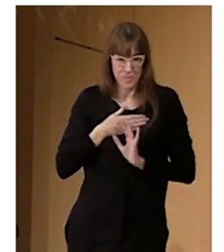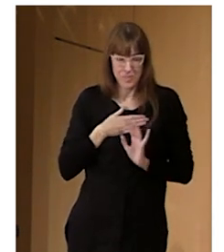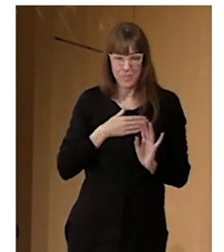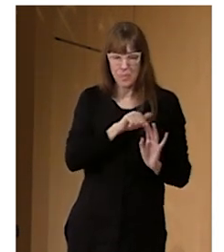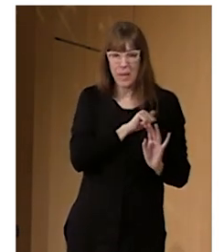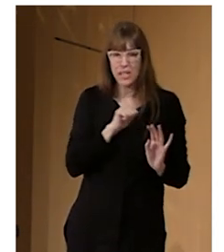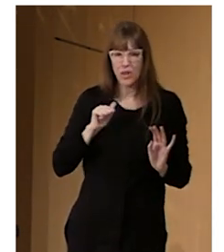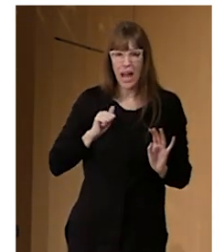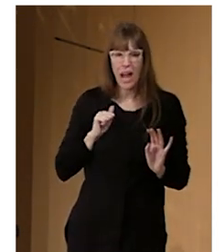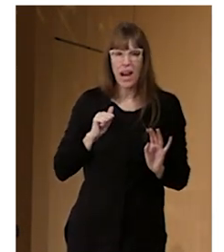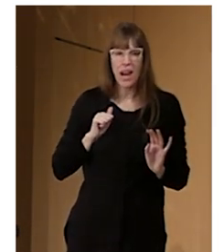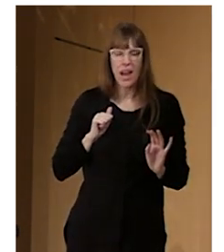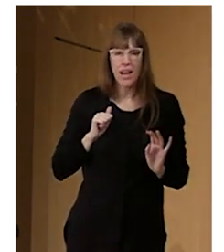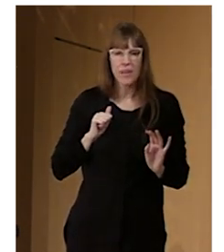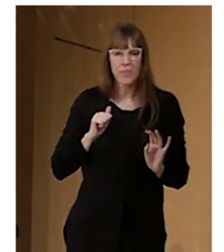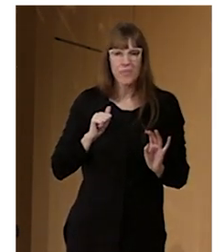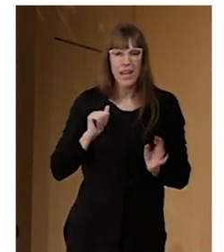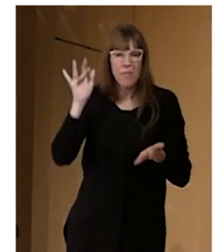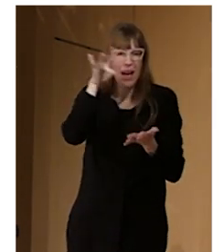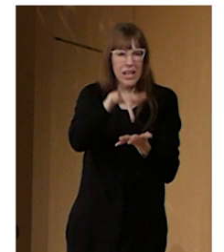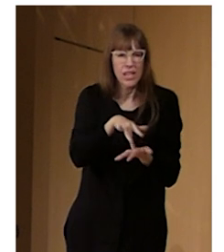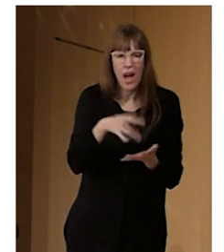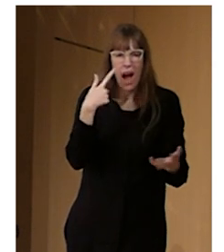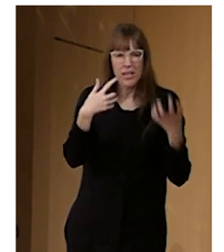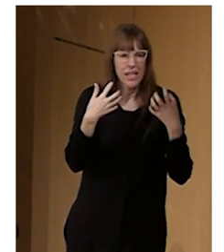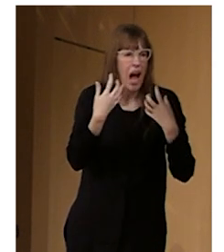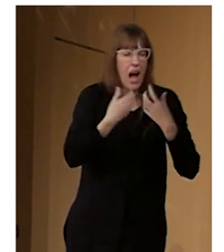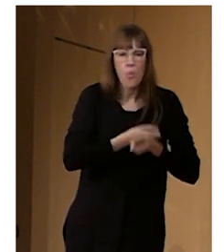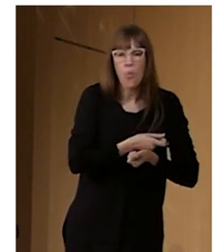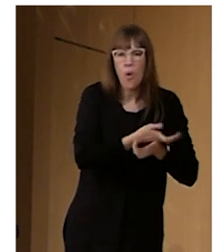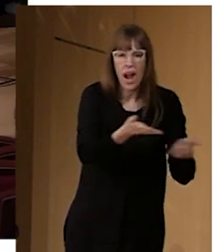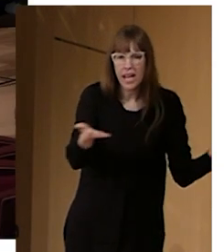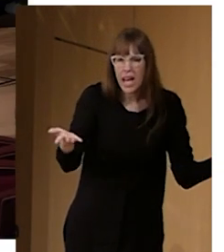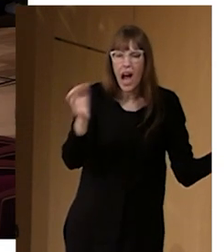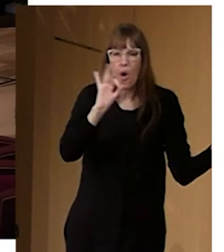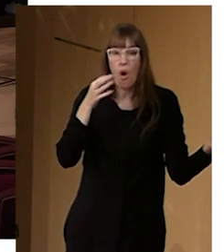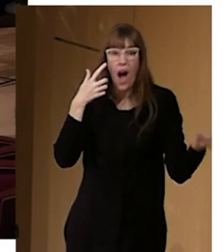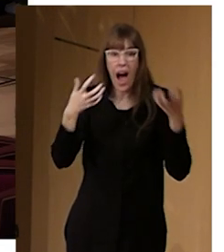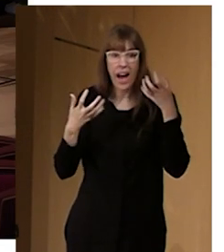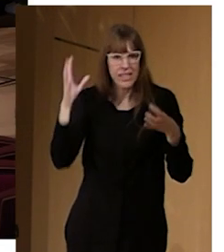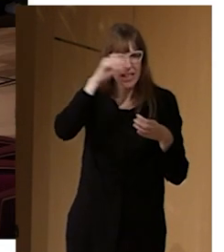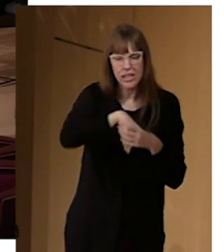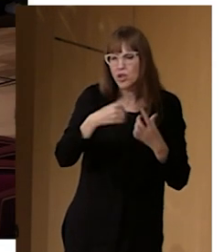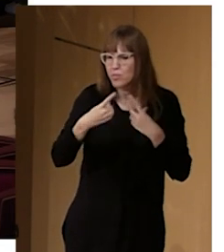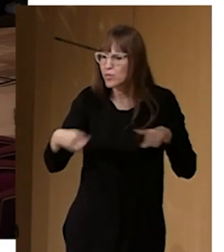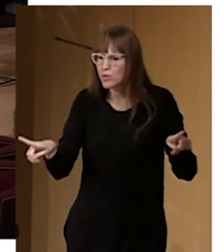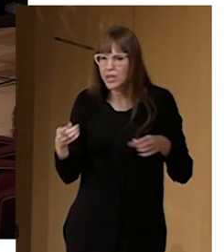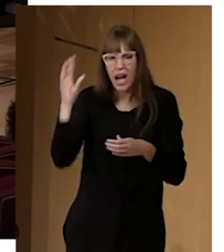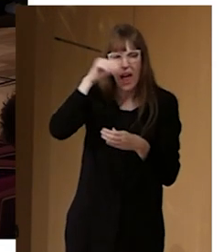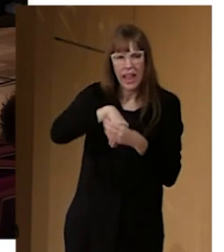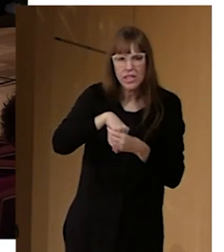manifestación artística dentro del arte y por supuesto la música eh tenemos un primer nivel de